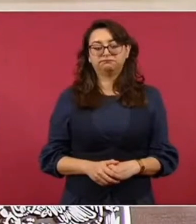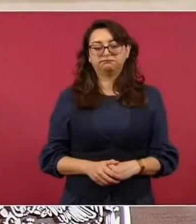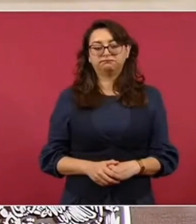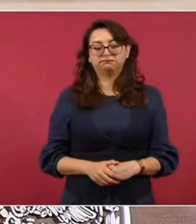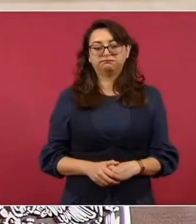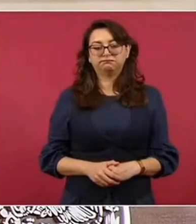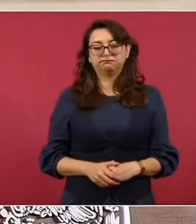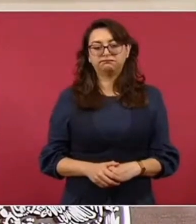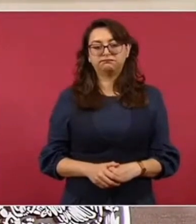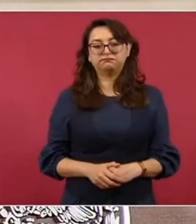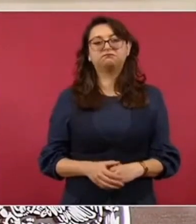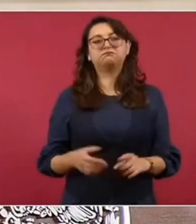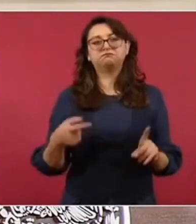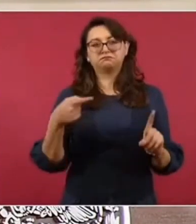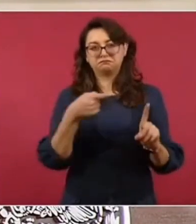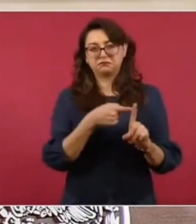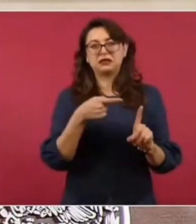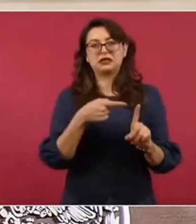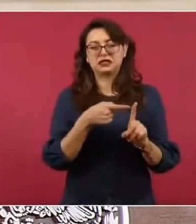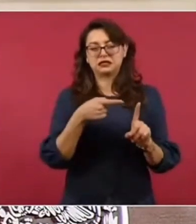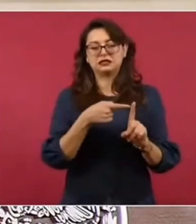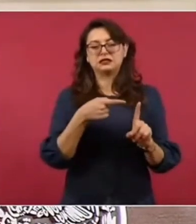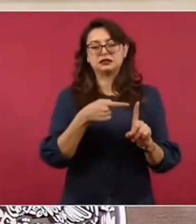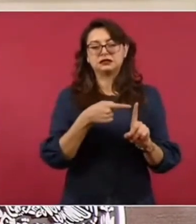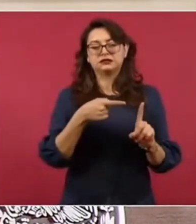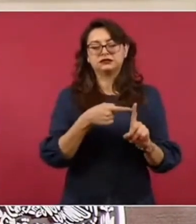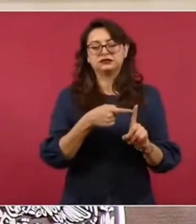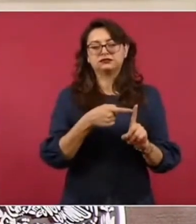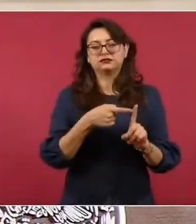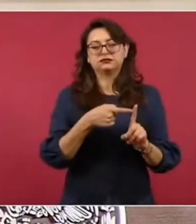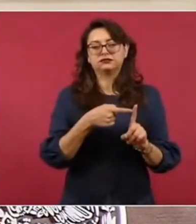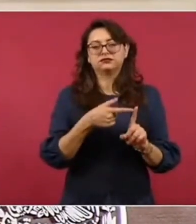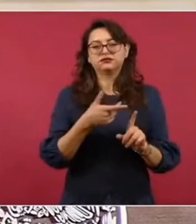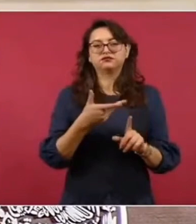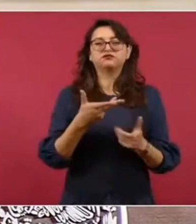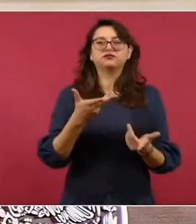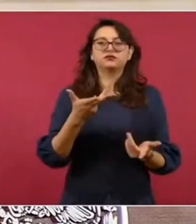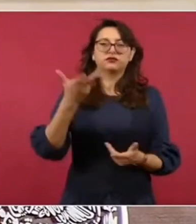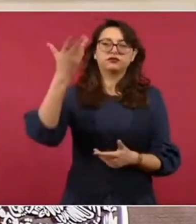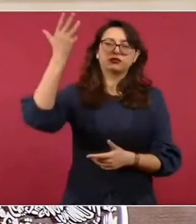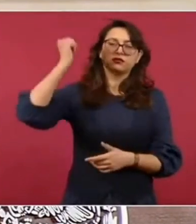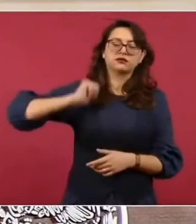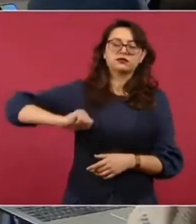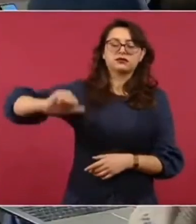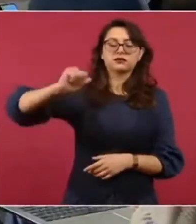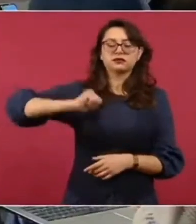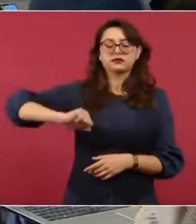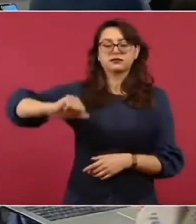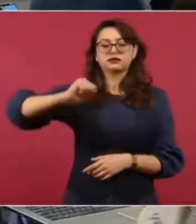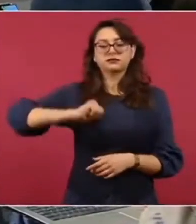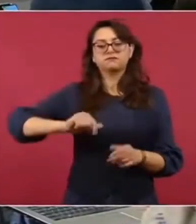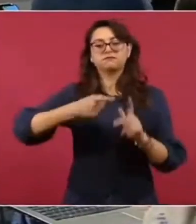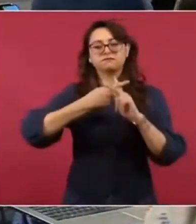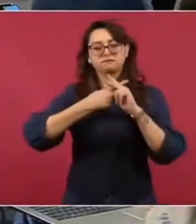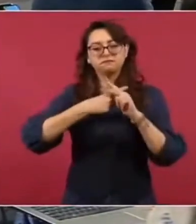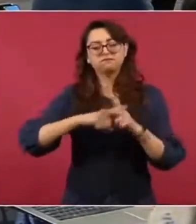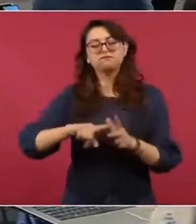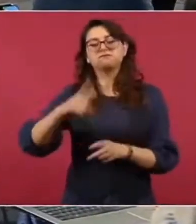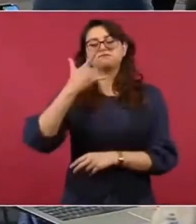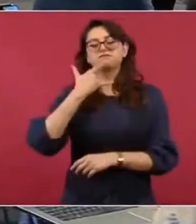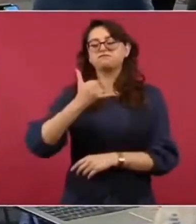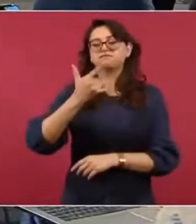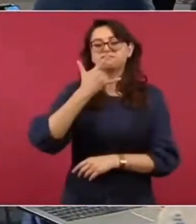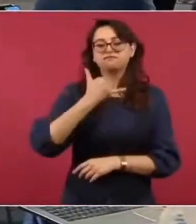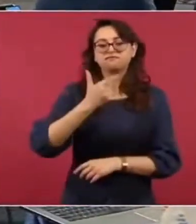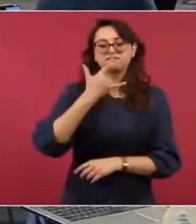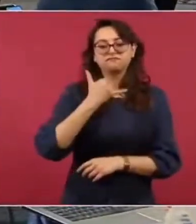expedicionario, participó en la defensa de Estados Unidos, es